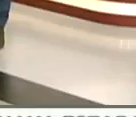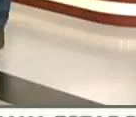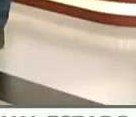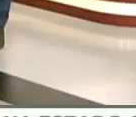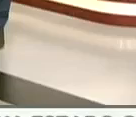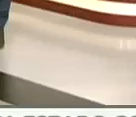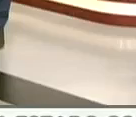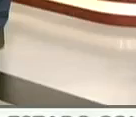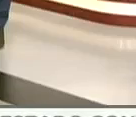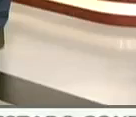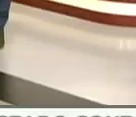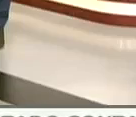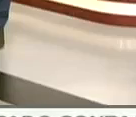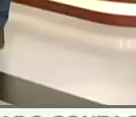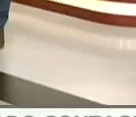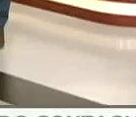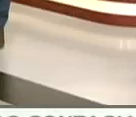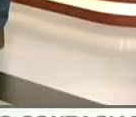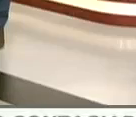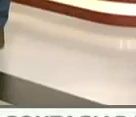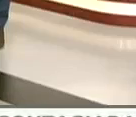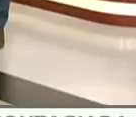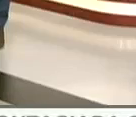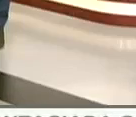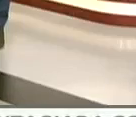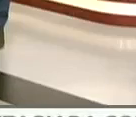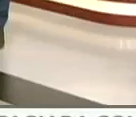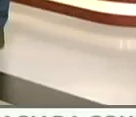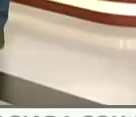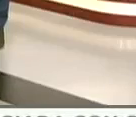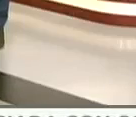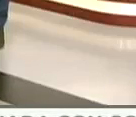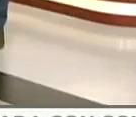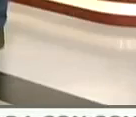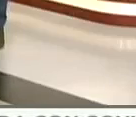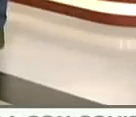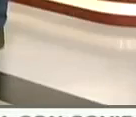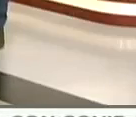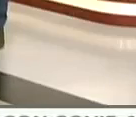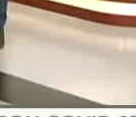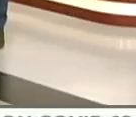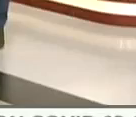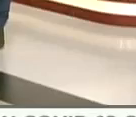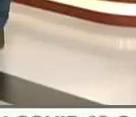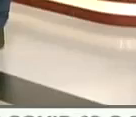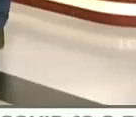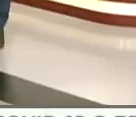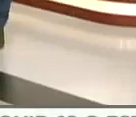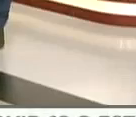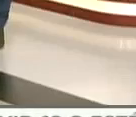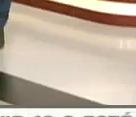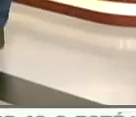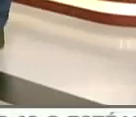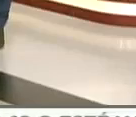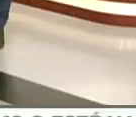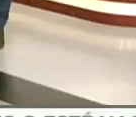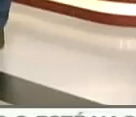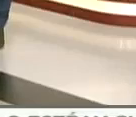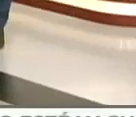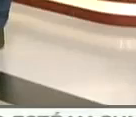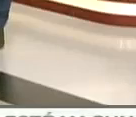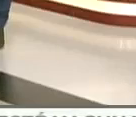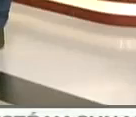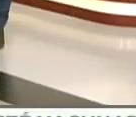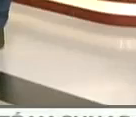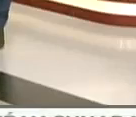Parlamento comunal. Exactamente en el poder popular radica la fortaleza, la democracia verdadera, esa utopía que realmente, y lo explicaba muy